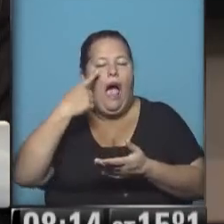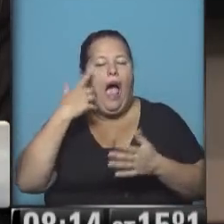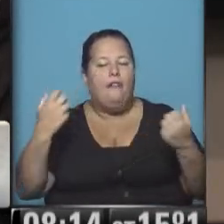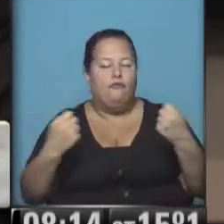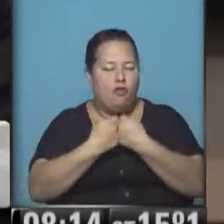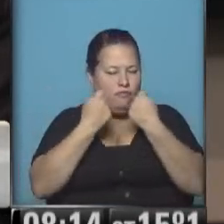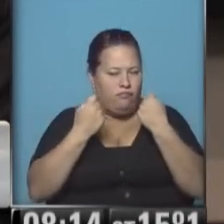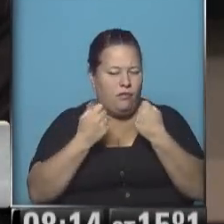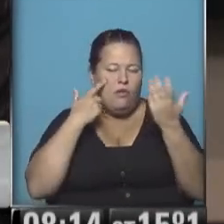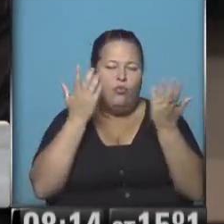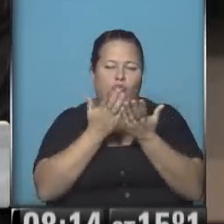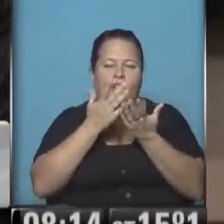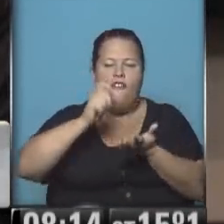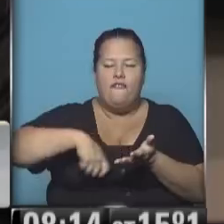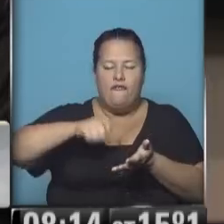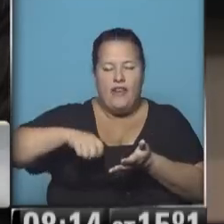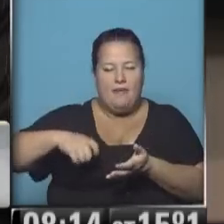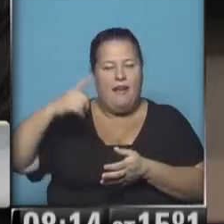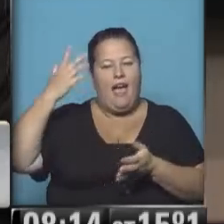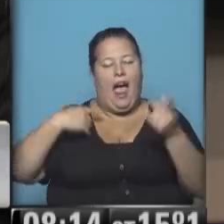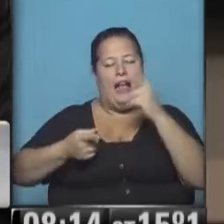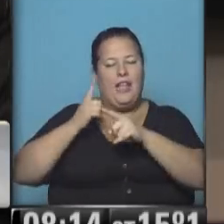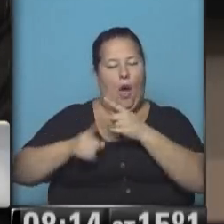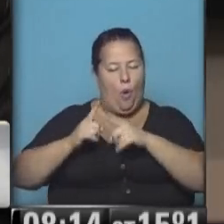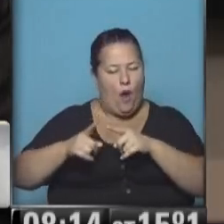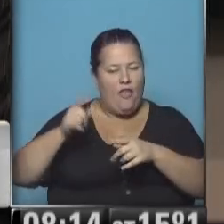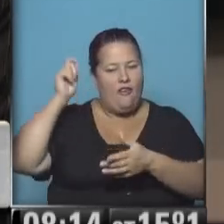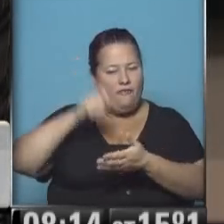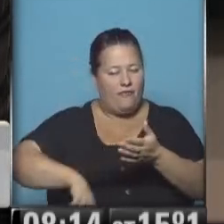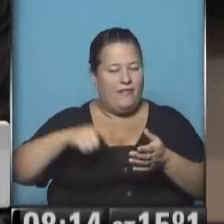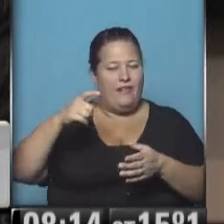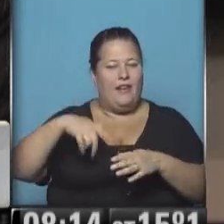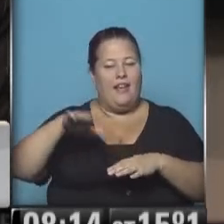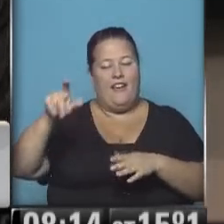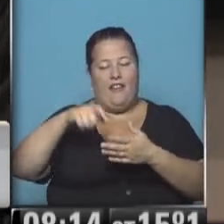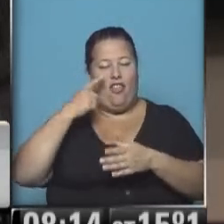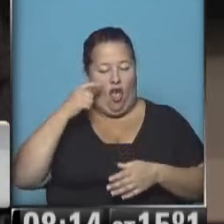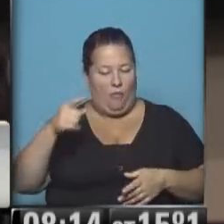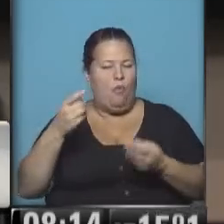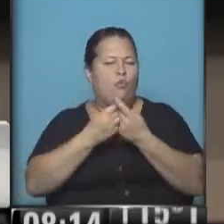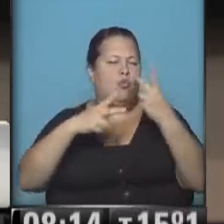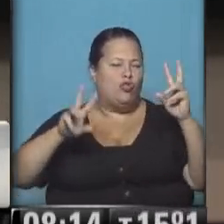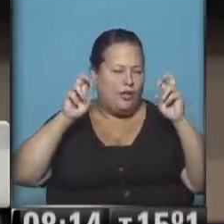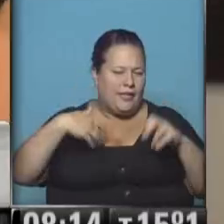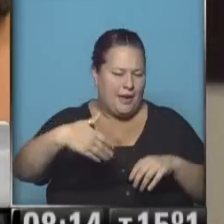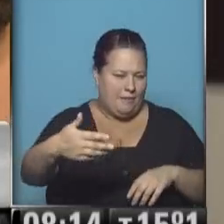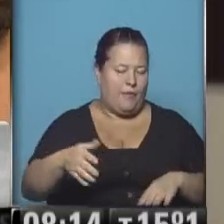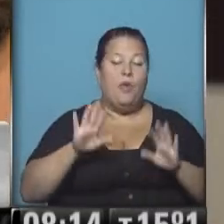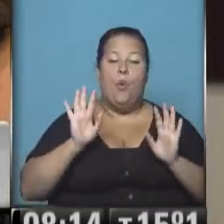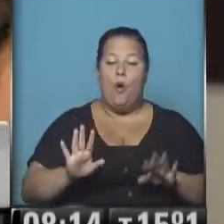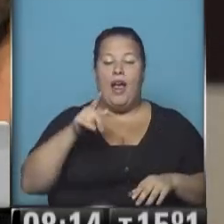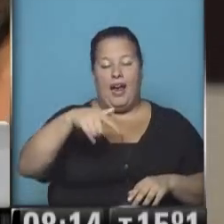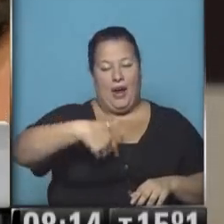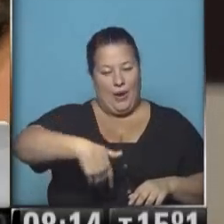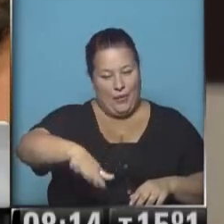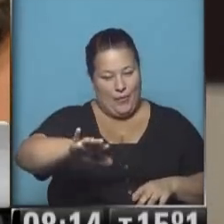eh estudiar la firma de los últimos acuerdos que ha que llevan la firma de Carlos Fight hay varios temas para adelante Bueno eso es lo que se va